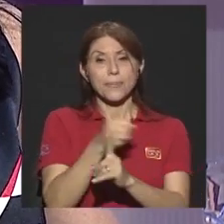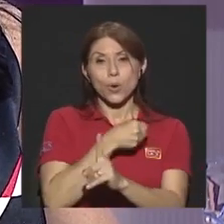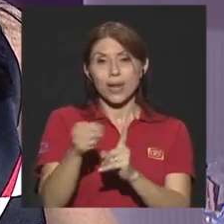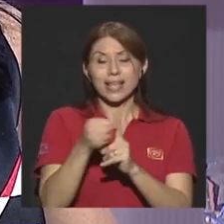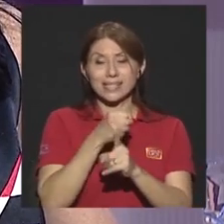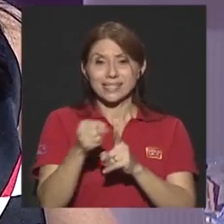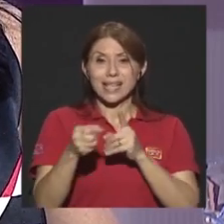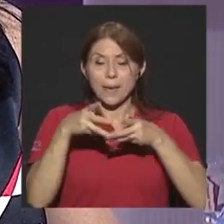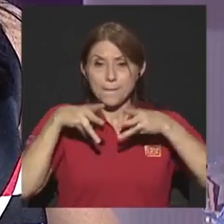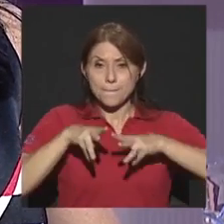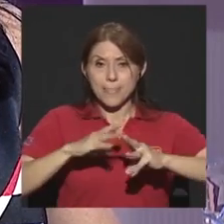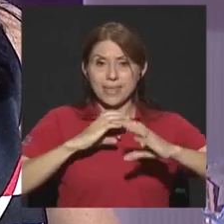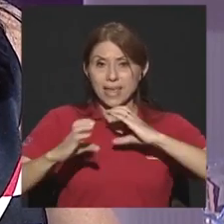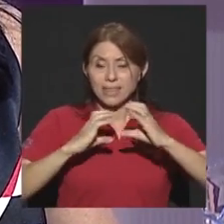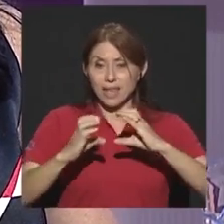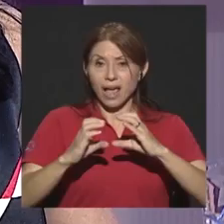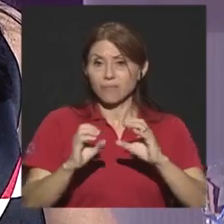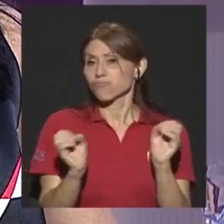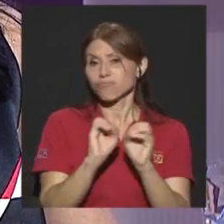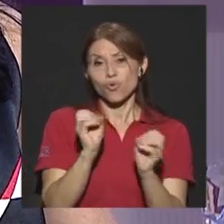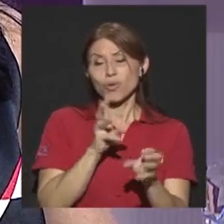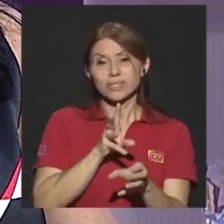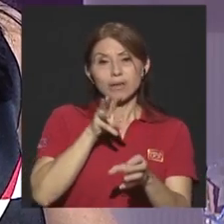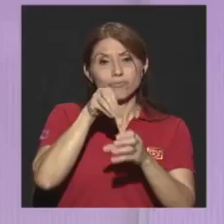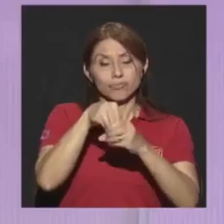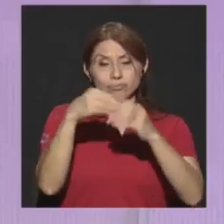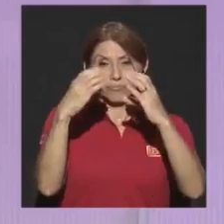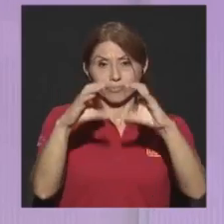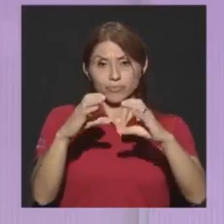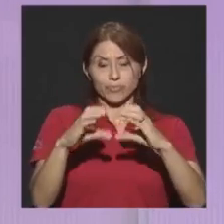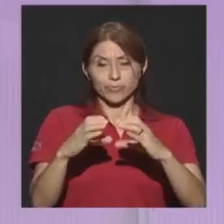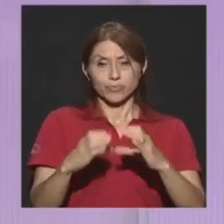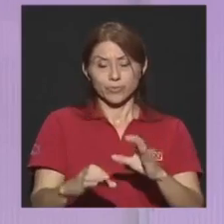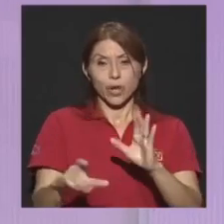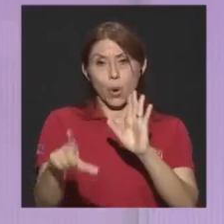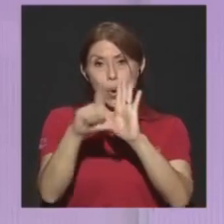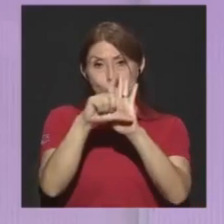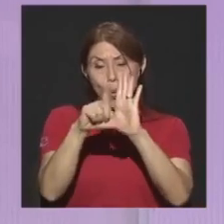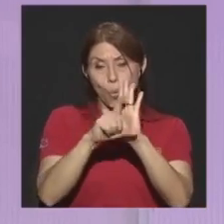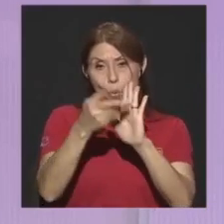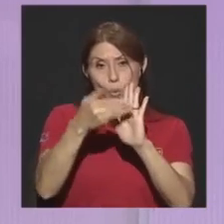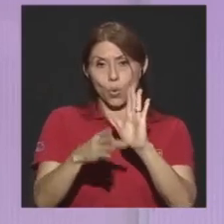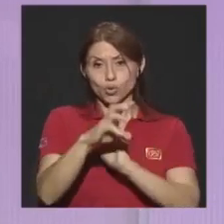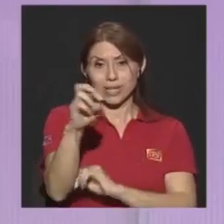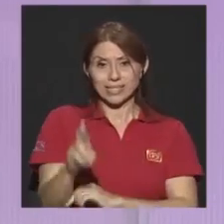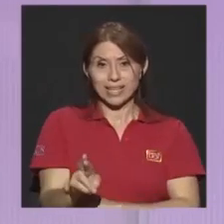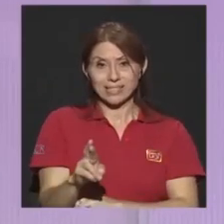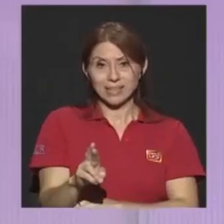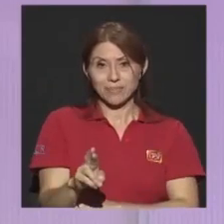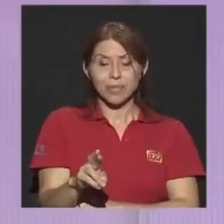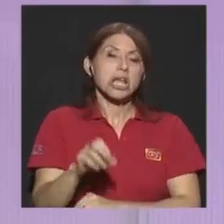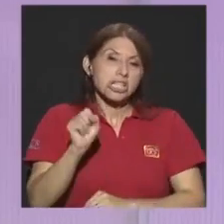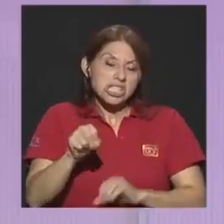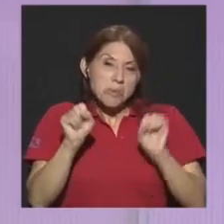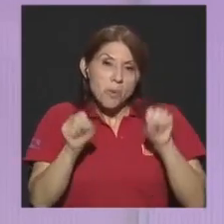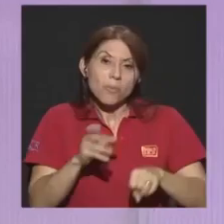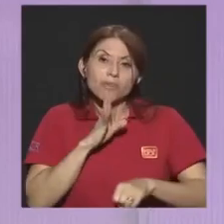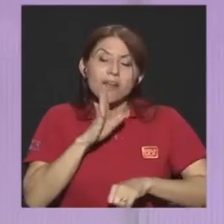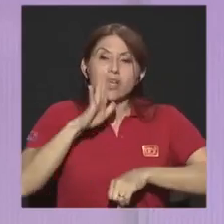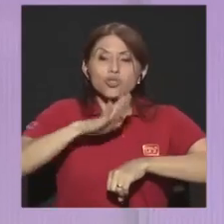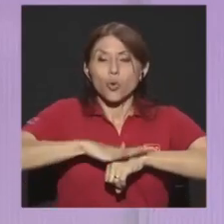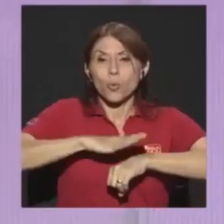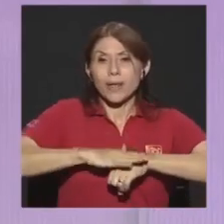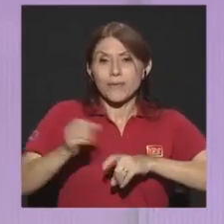se encuentra tipificada dentro del ordenamiento legal costarricense. Así podríamos hablar de violencia patrimonial,